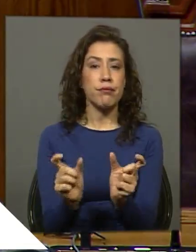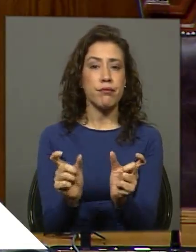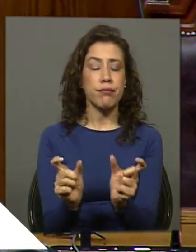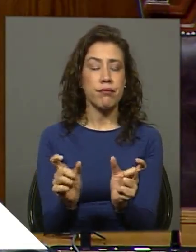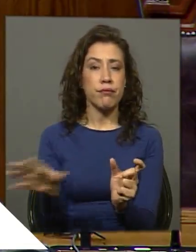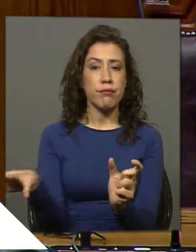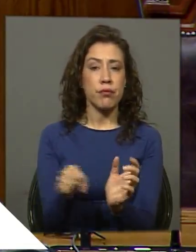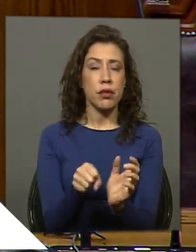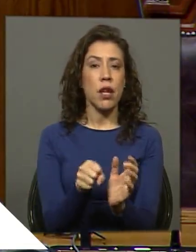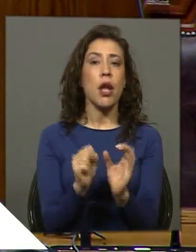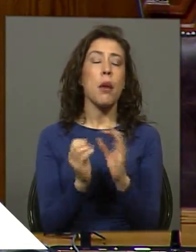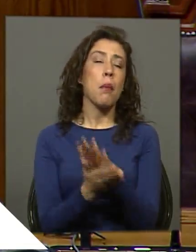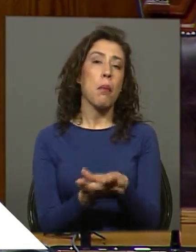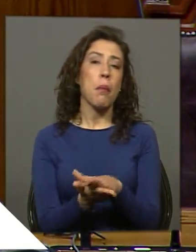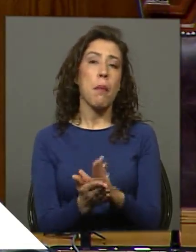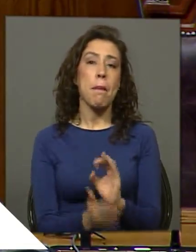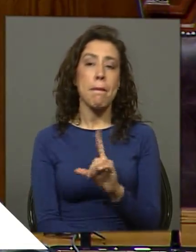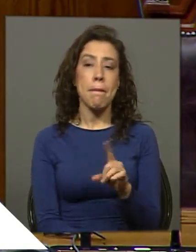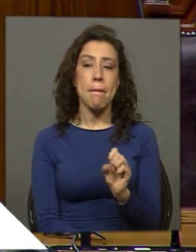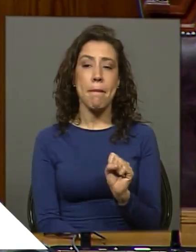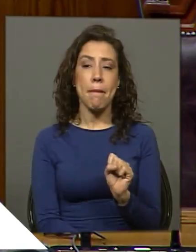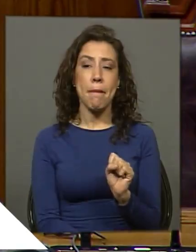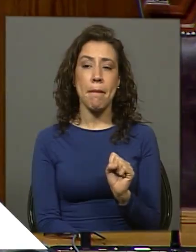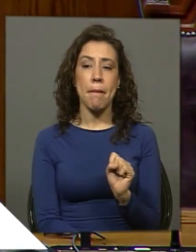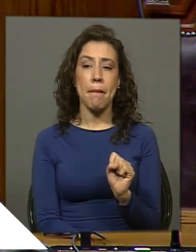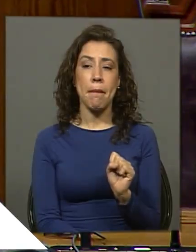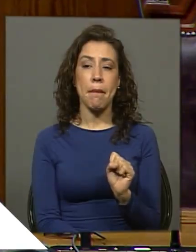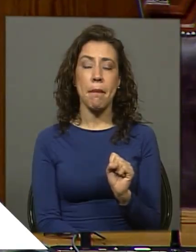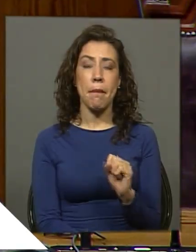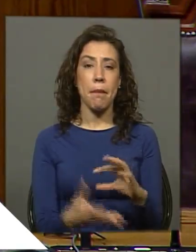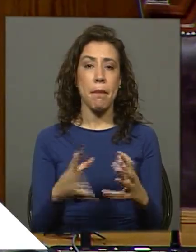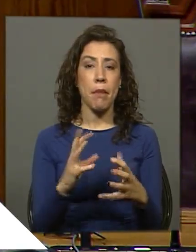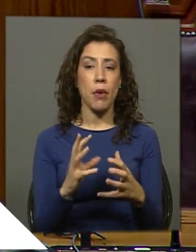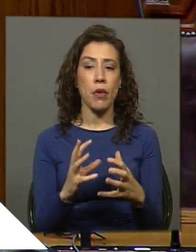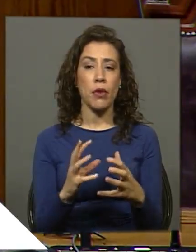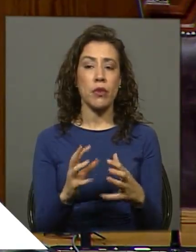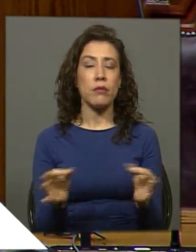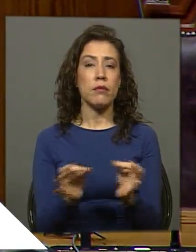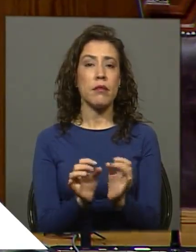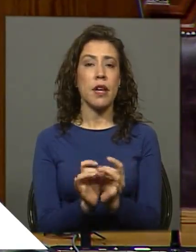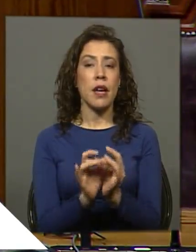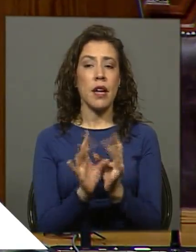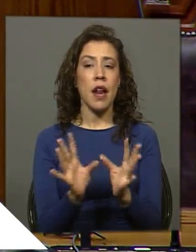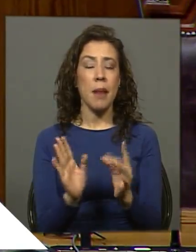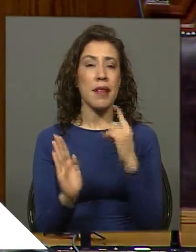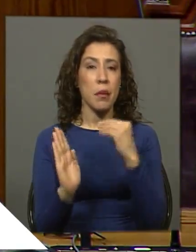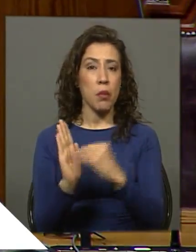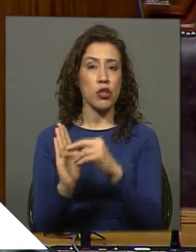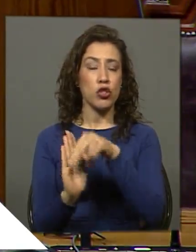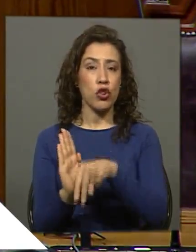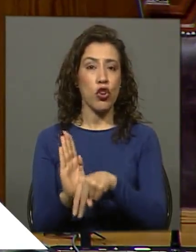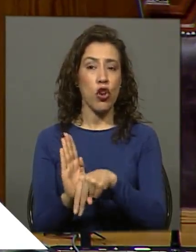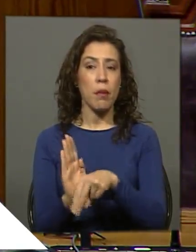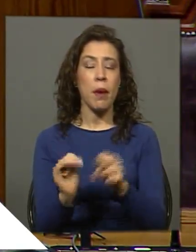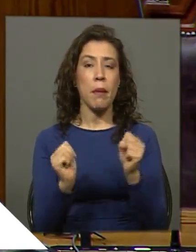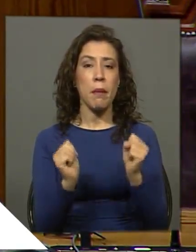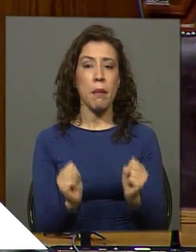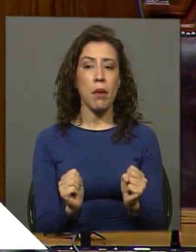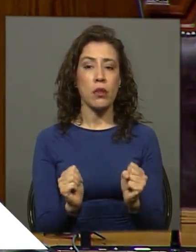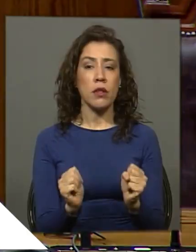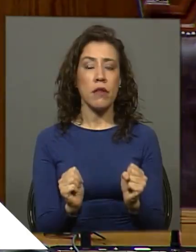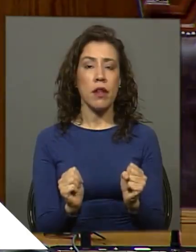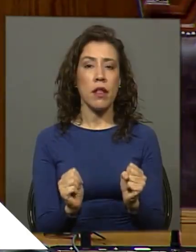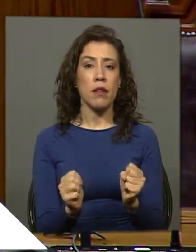ahí y por ejemplo que la bolsa de productos tenga explícitamente en su norma la posibilidad de